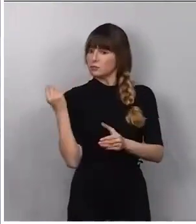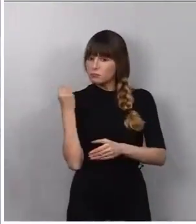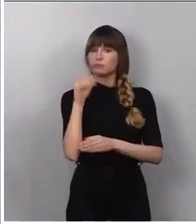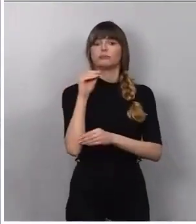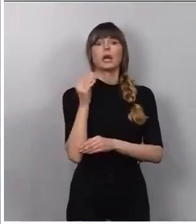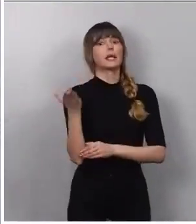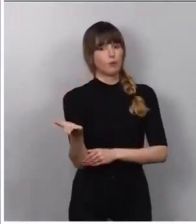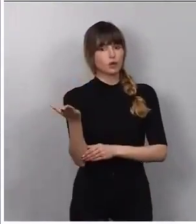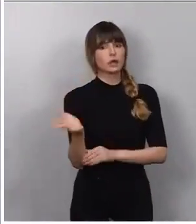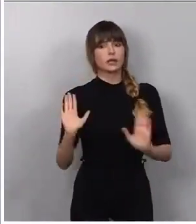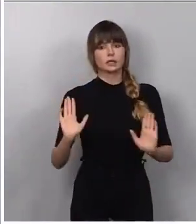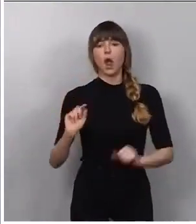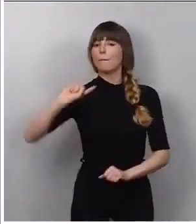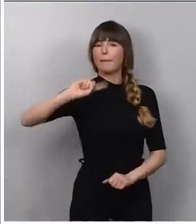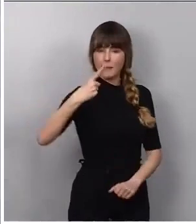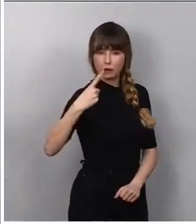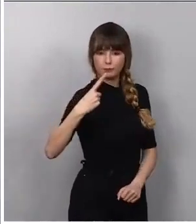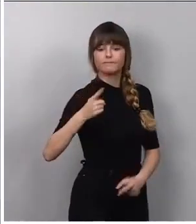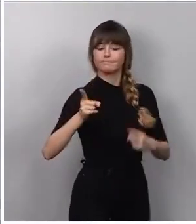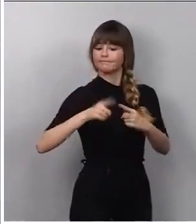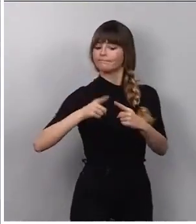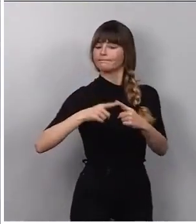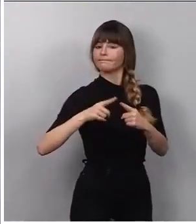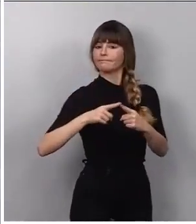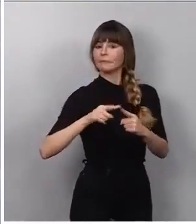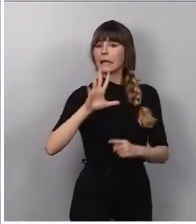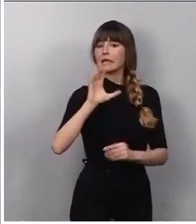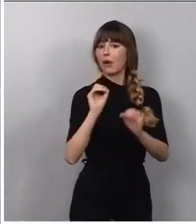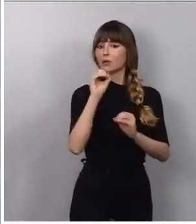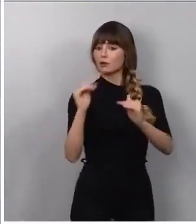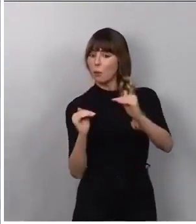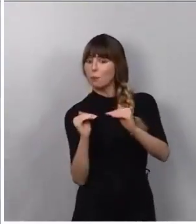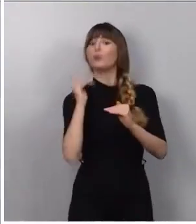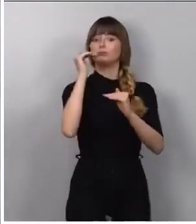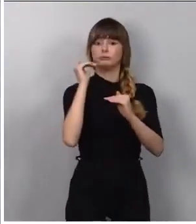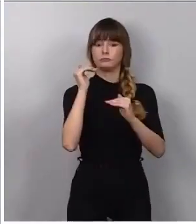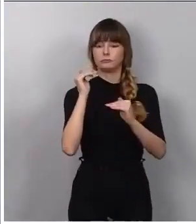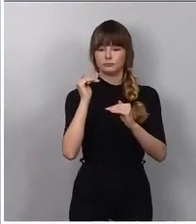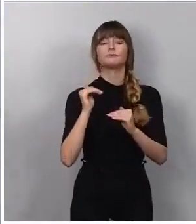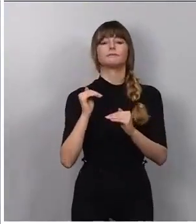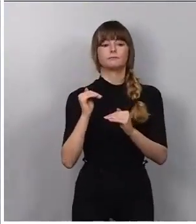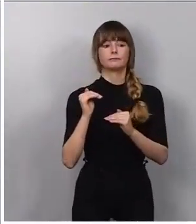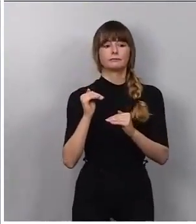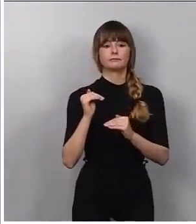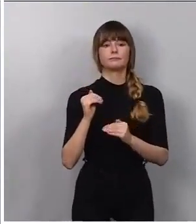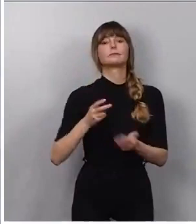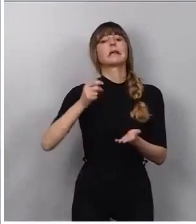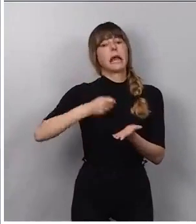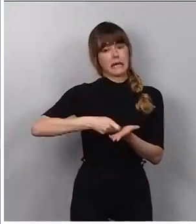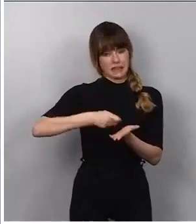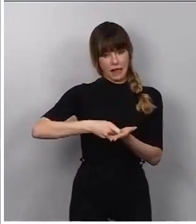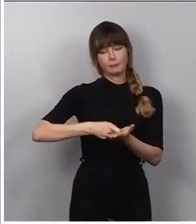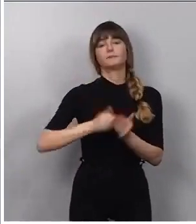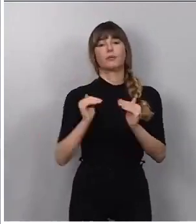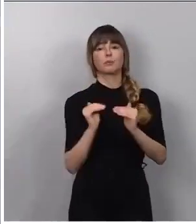parecen muy importantes en primer lugar Se incrementa un 5% los umbrales de renta esto